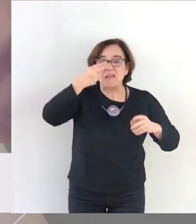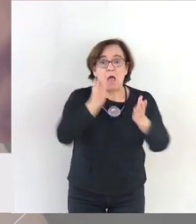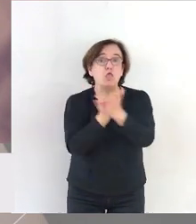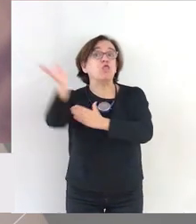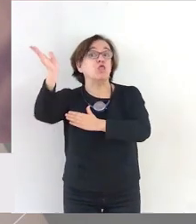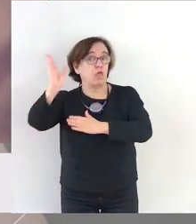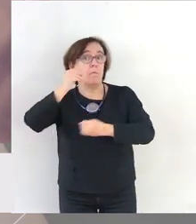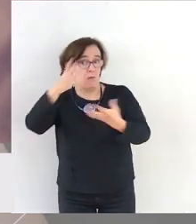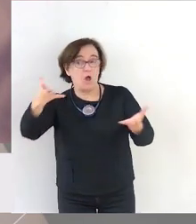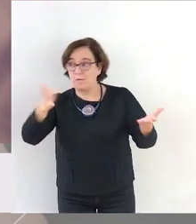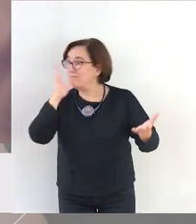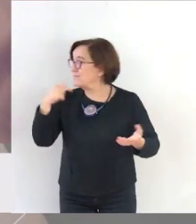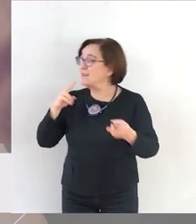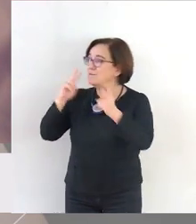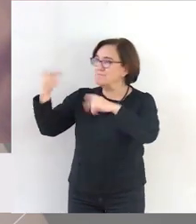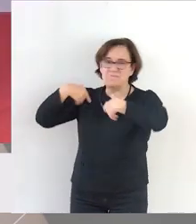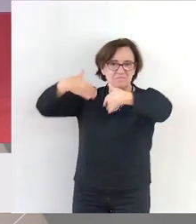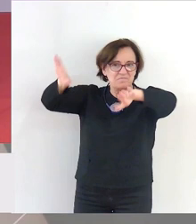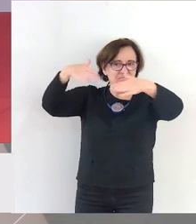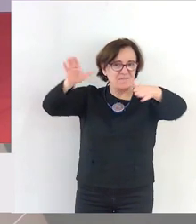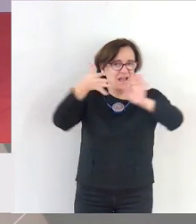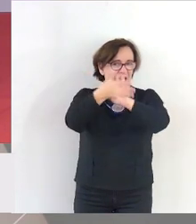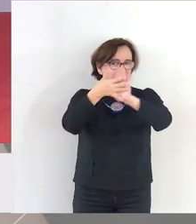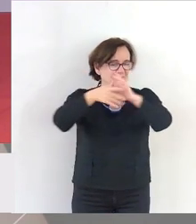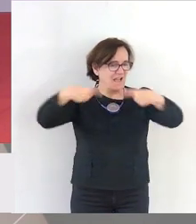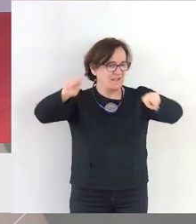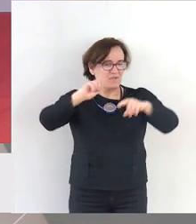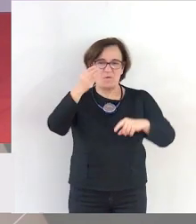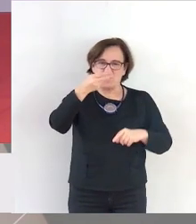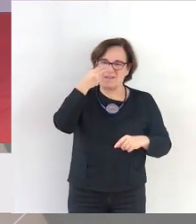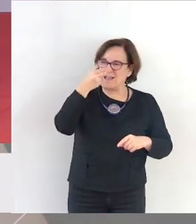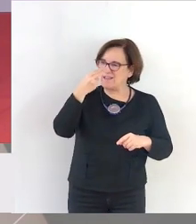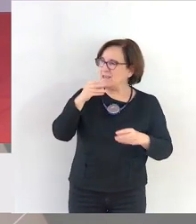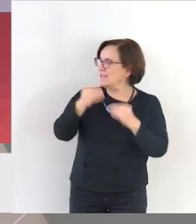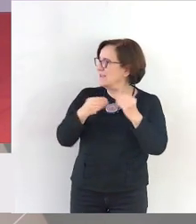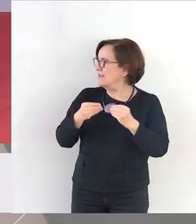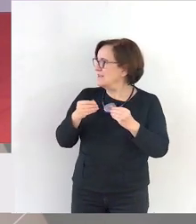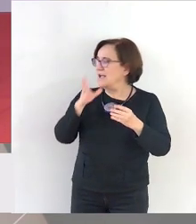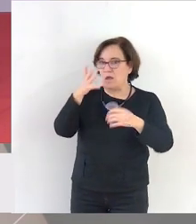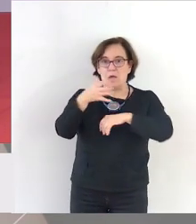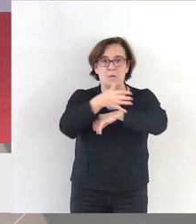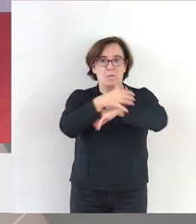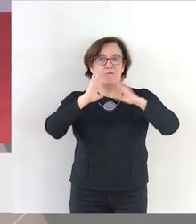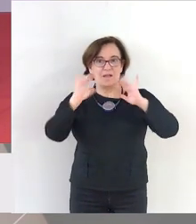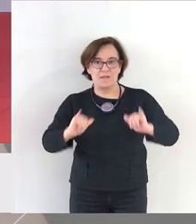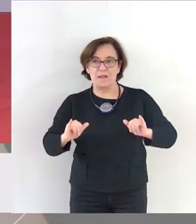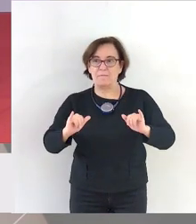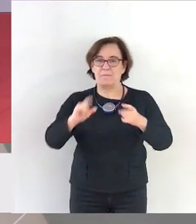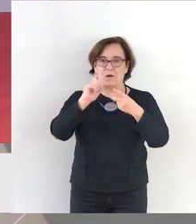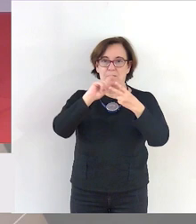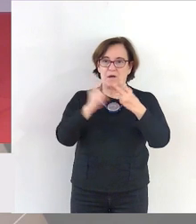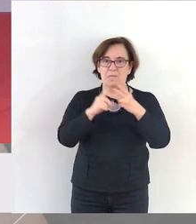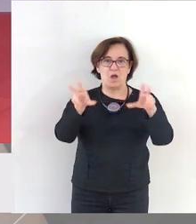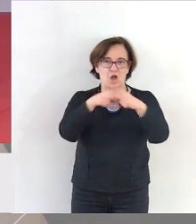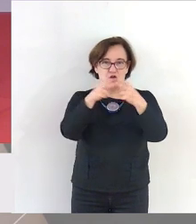las ramas Por eso yo os he dejado hablar porque creo que sí que es muy interesante ese camino que habéis hecho desde la pobreza energética pasando por